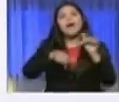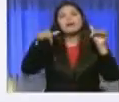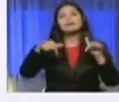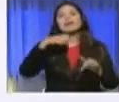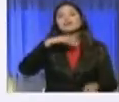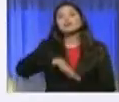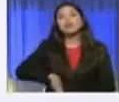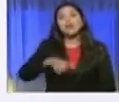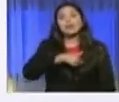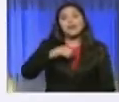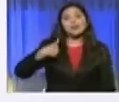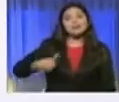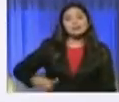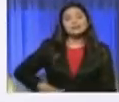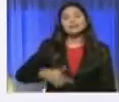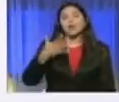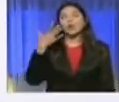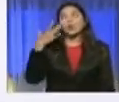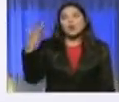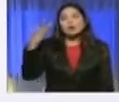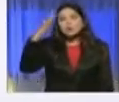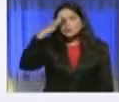China, su sabiduría milenaria,